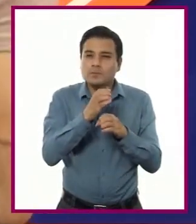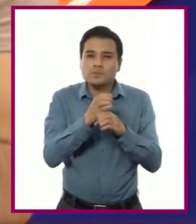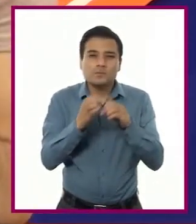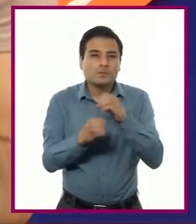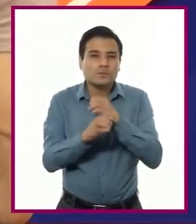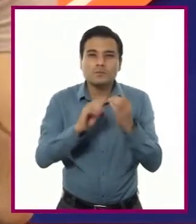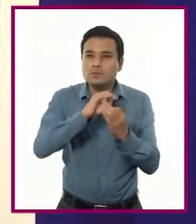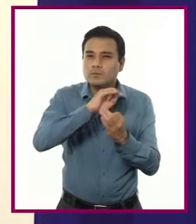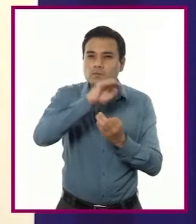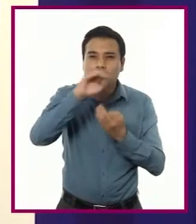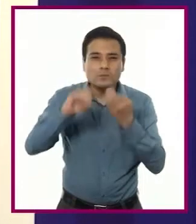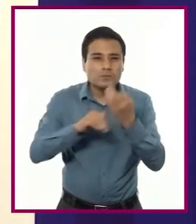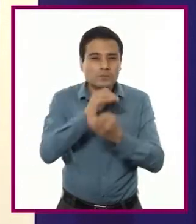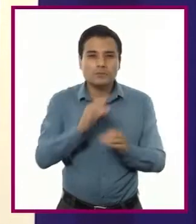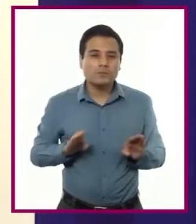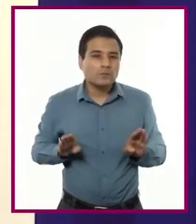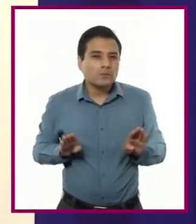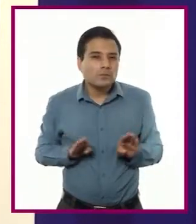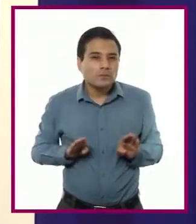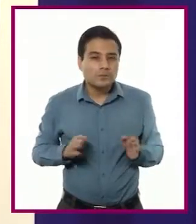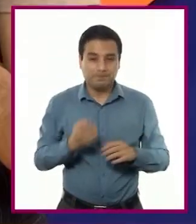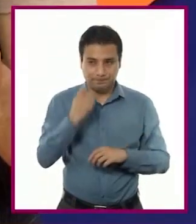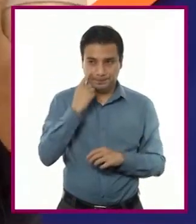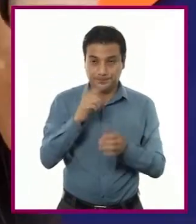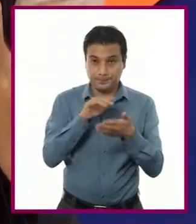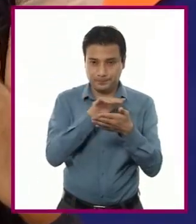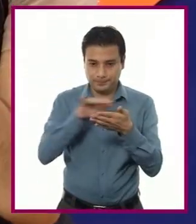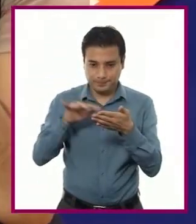alrededor. Dale lectura, por favor.